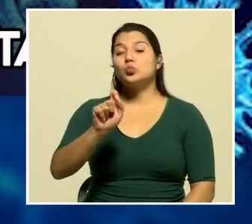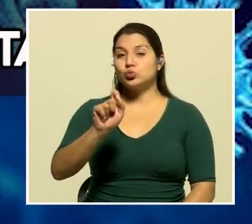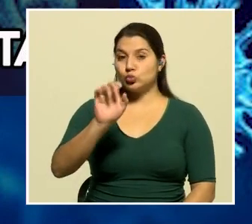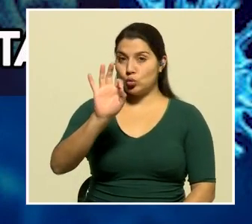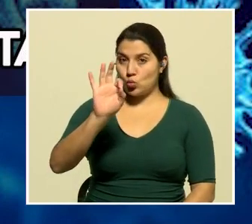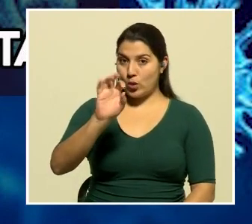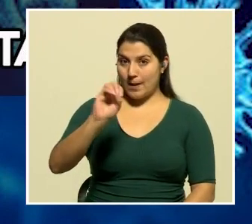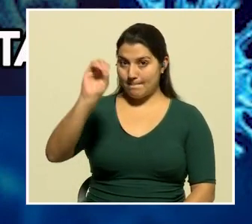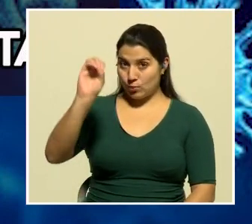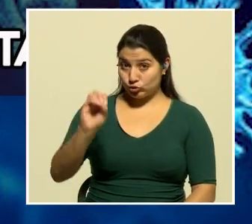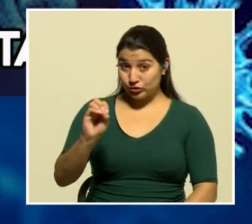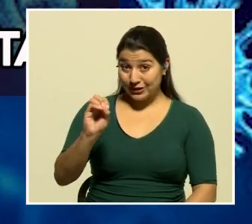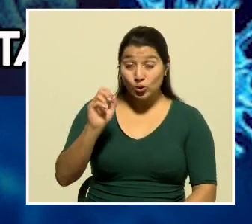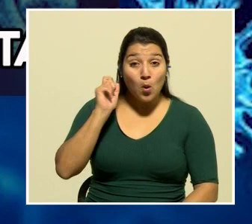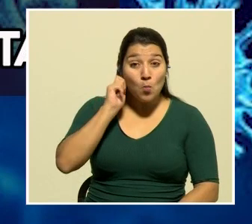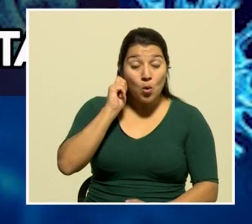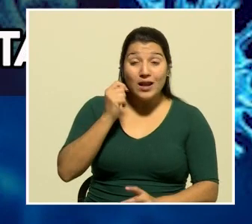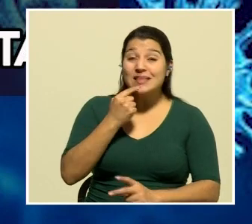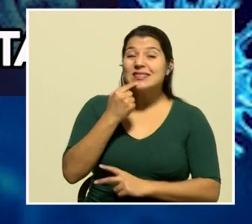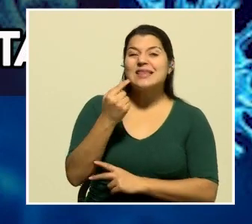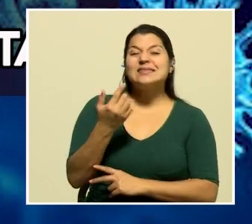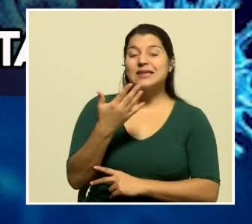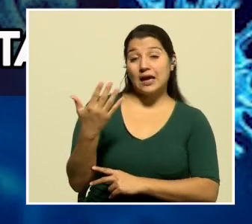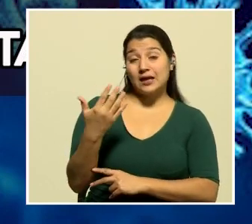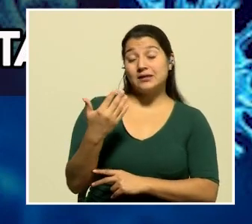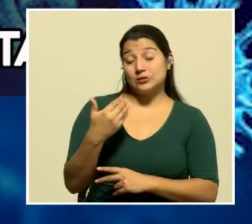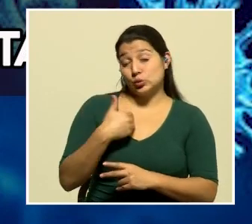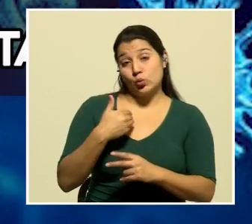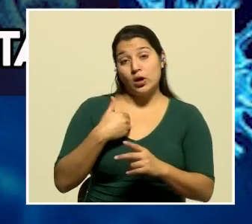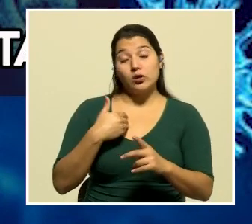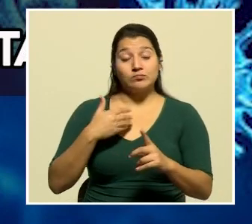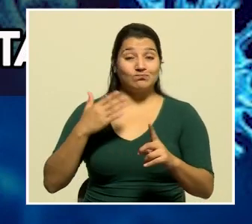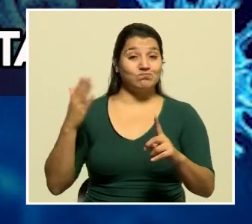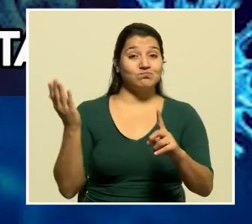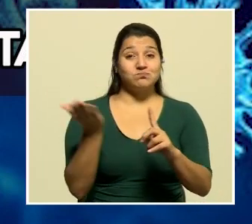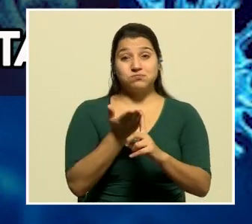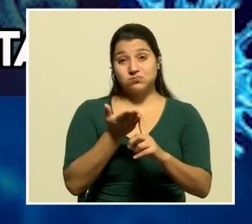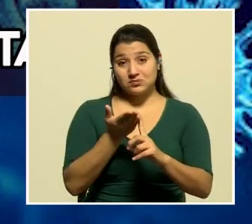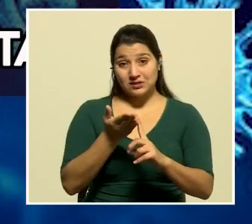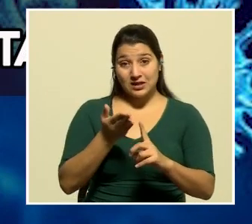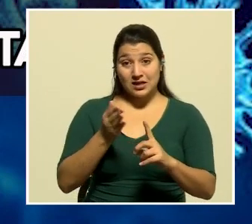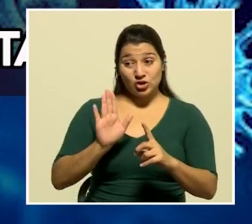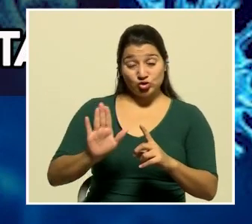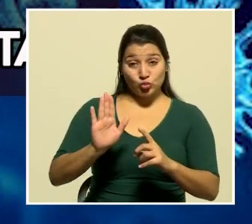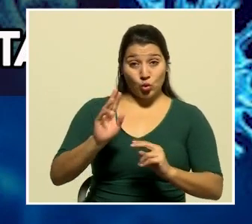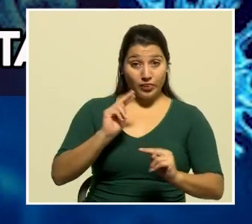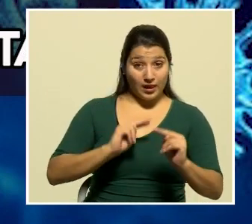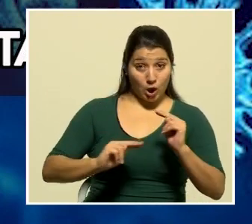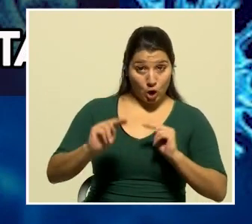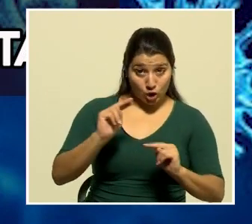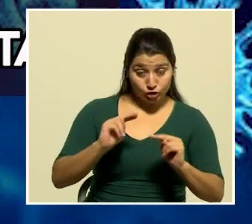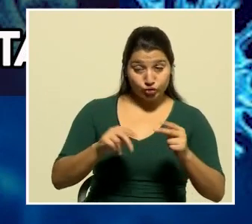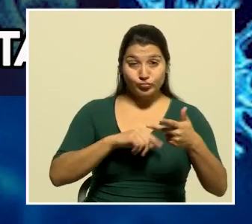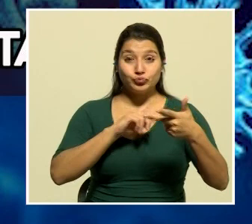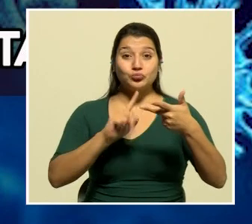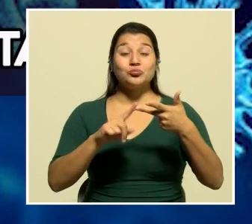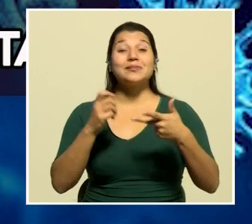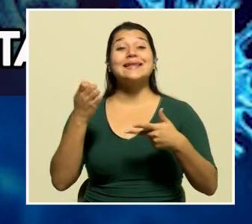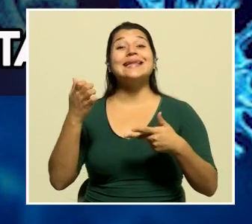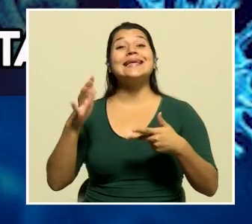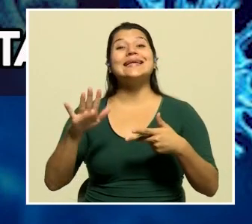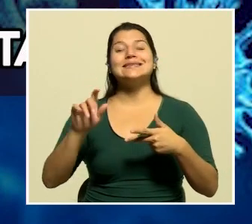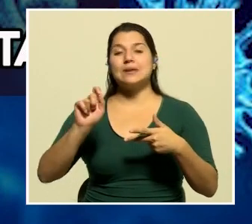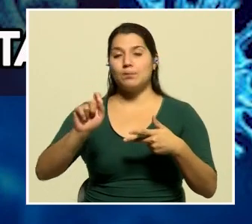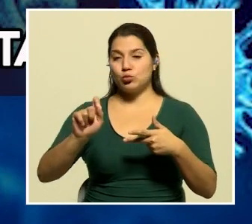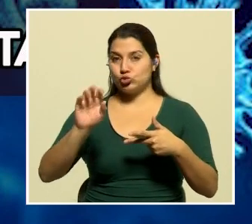24.9% de las encuestadas asegura que ha tenido afectación directa en su negocio, mientras que un